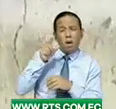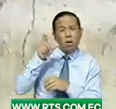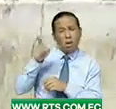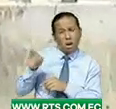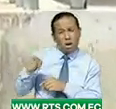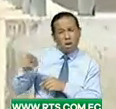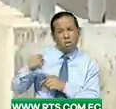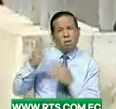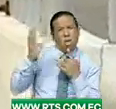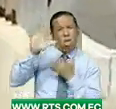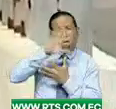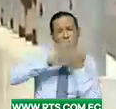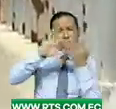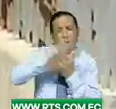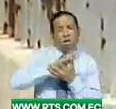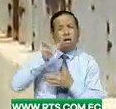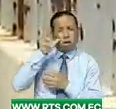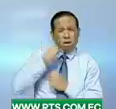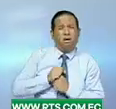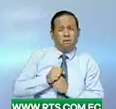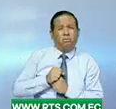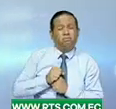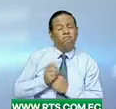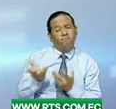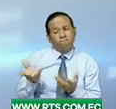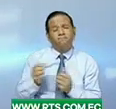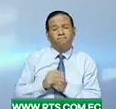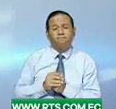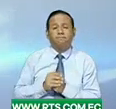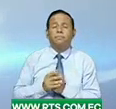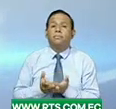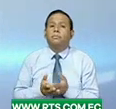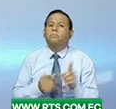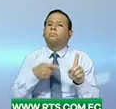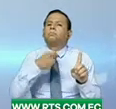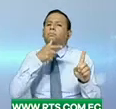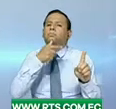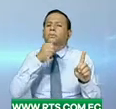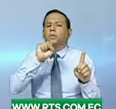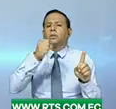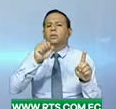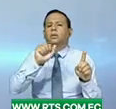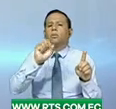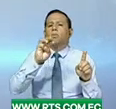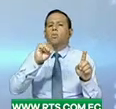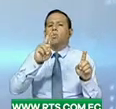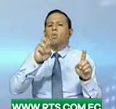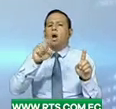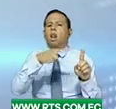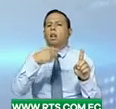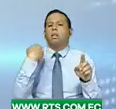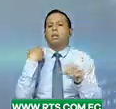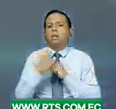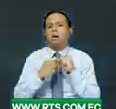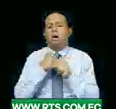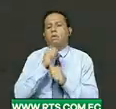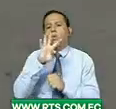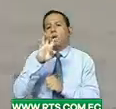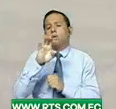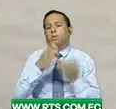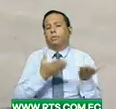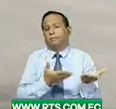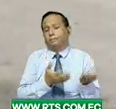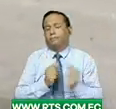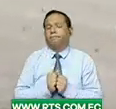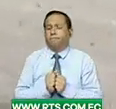Con él se confundieron, no era la persona que supuestamente ellos buscaban. La víctima fue identificada como Samuel, apenas tenía 14 años de edad.